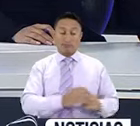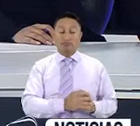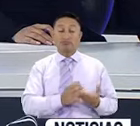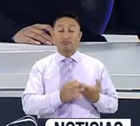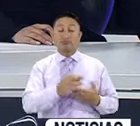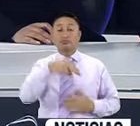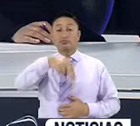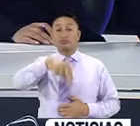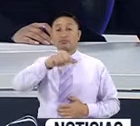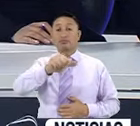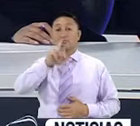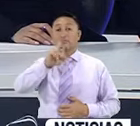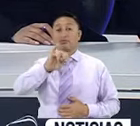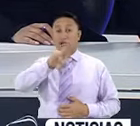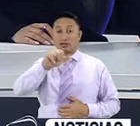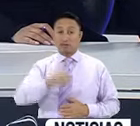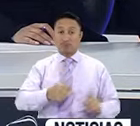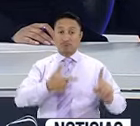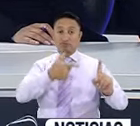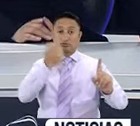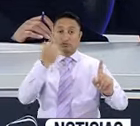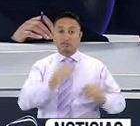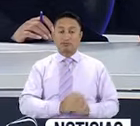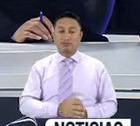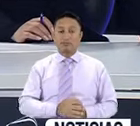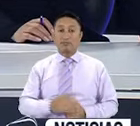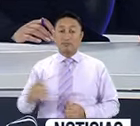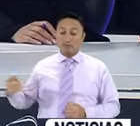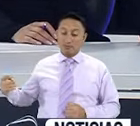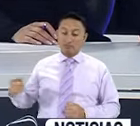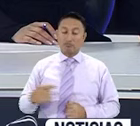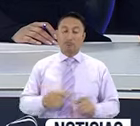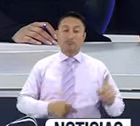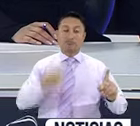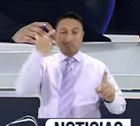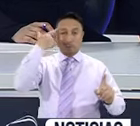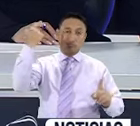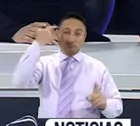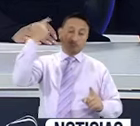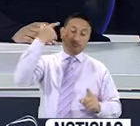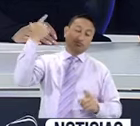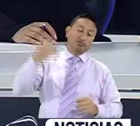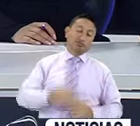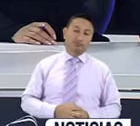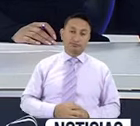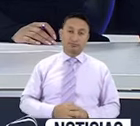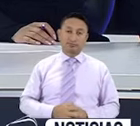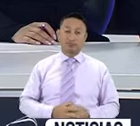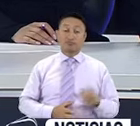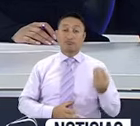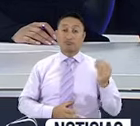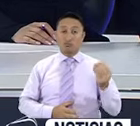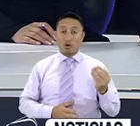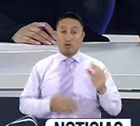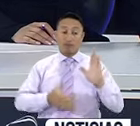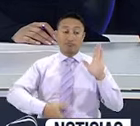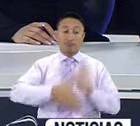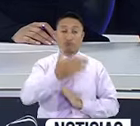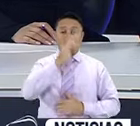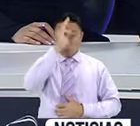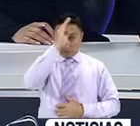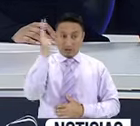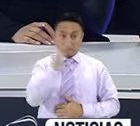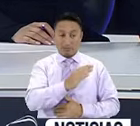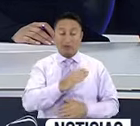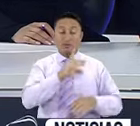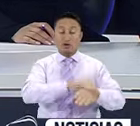Guayas. Sujetos armados le propinaron varios balazos en la cabeza. Y aunque la joven edil fue llevada a un hospital, los galenos